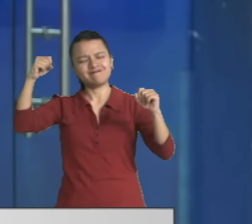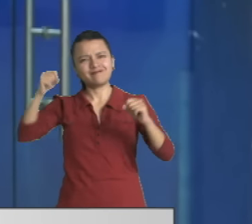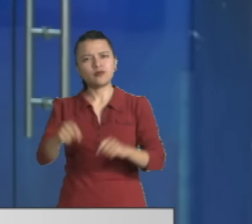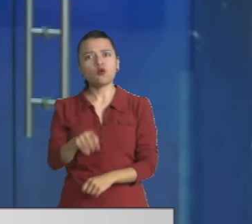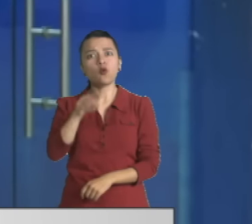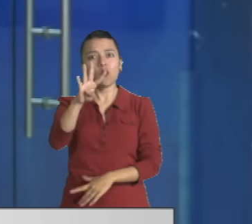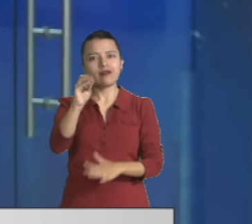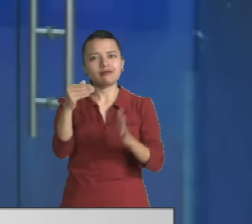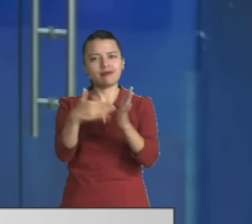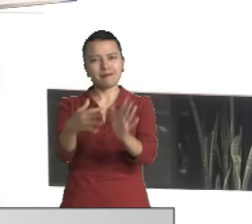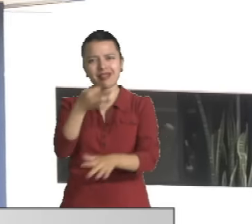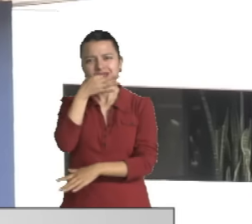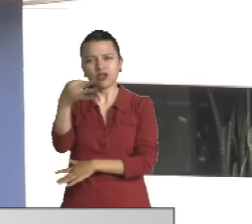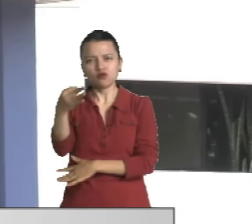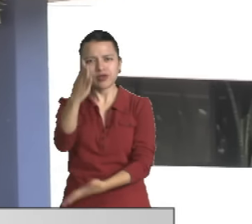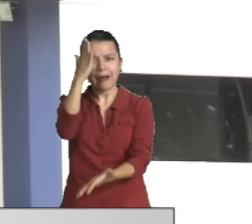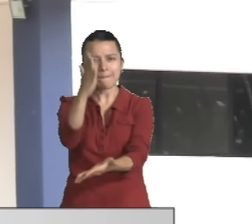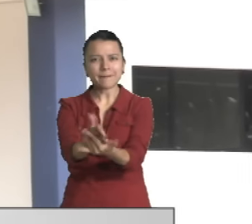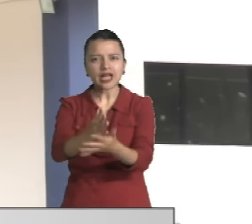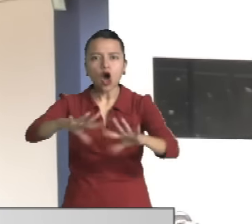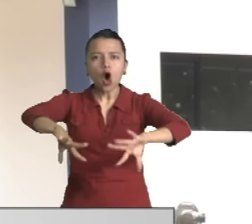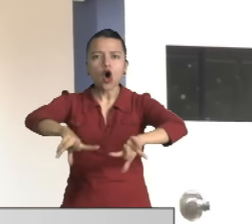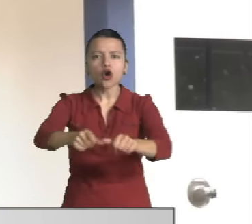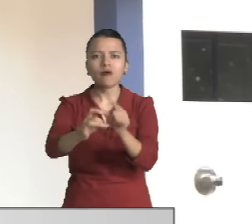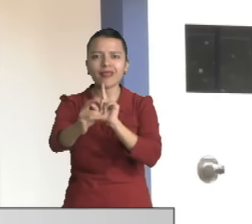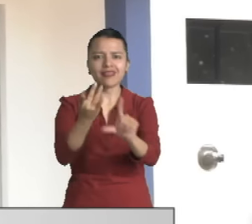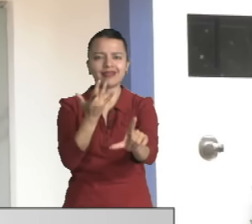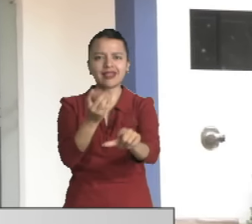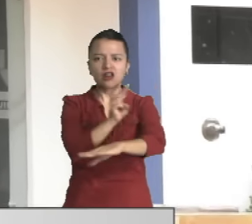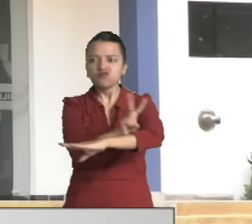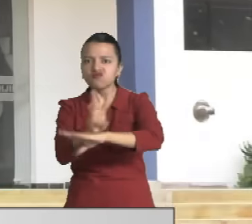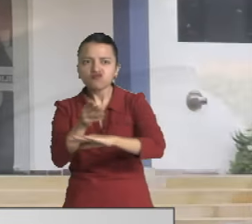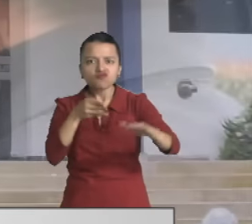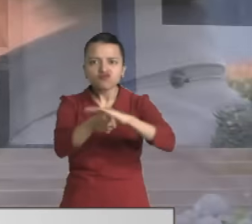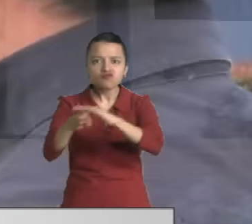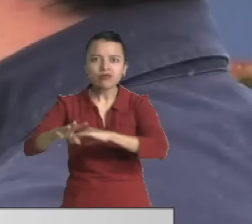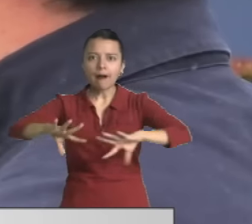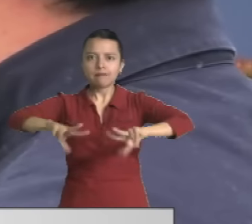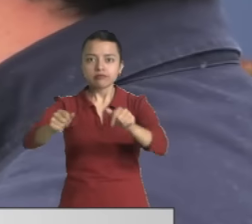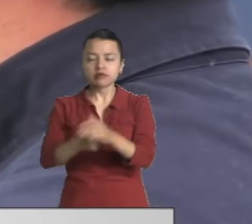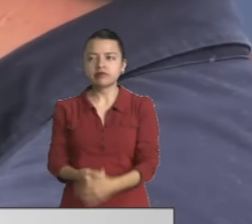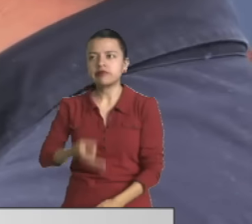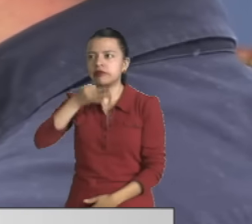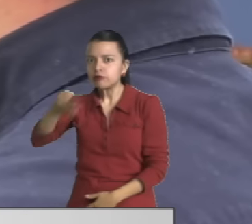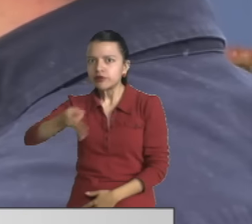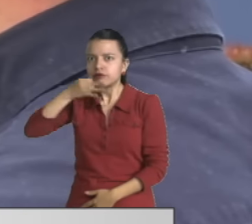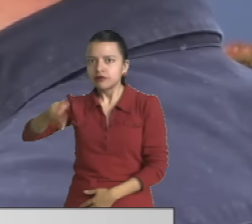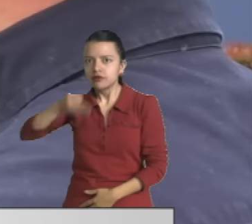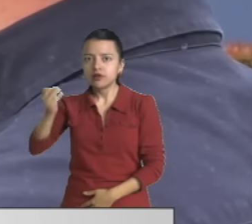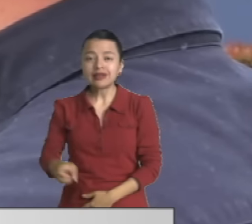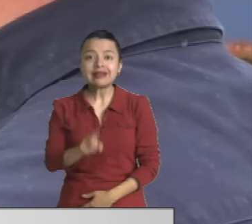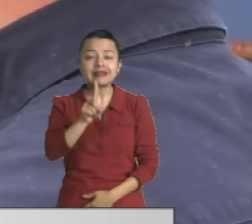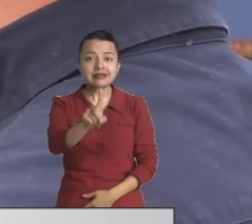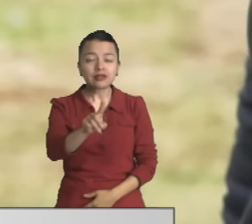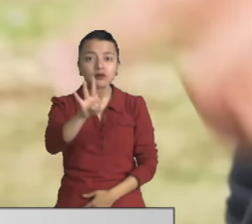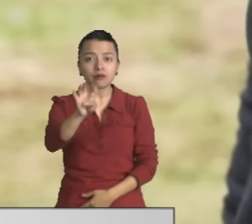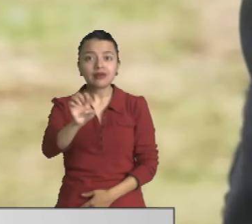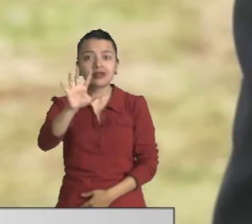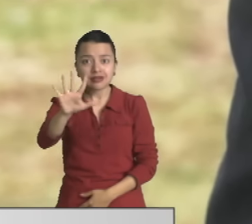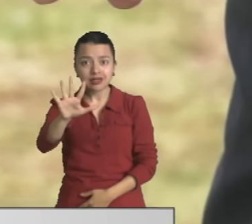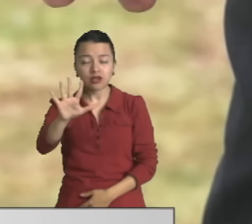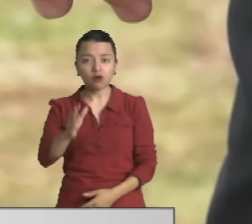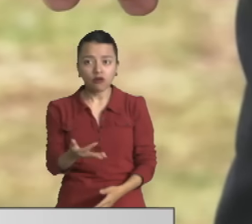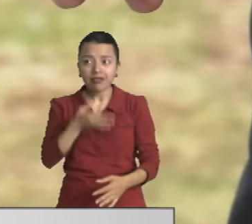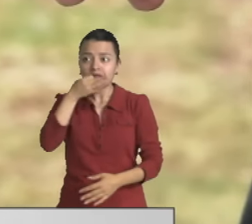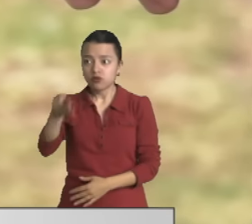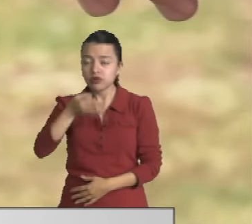casos en 2024. En promedio, diariamente las autoridades reciben 195 denuncias por ciberdelitos, hackers